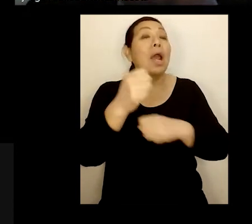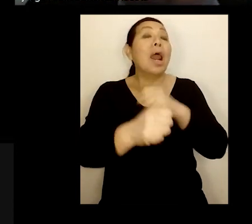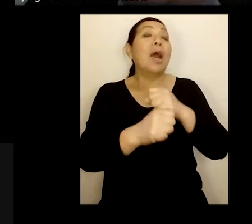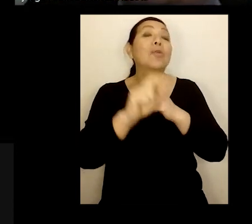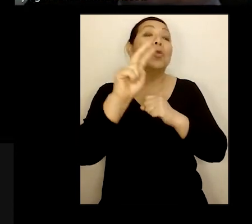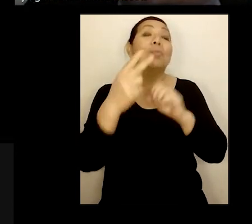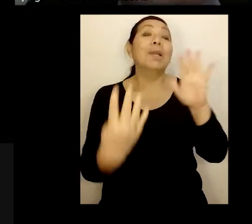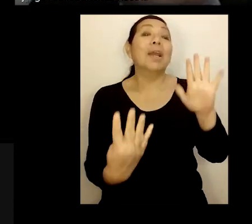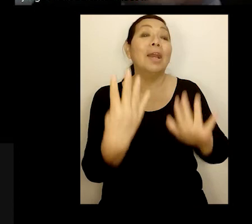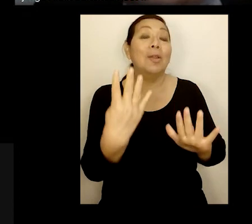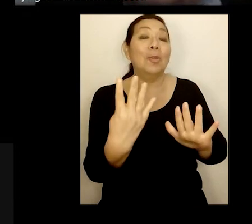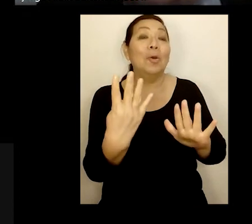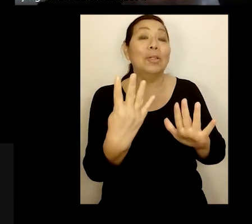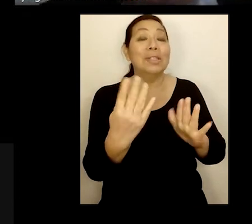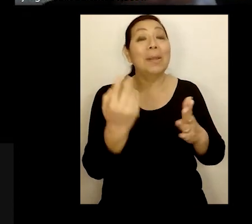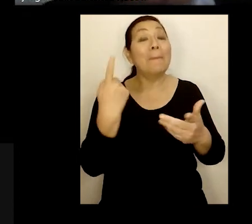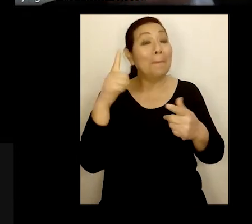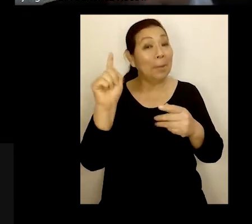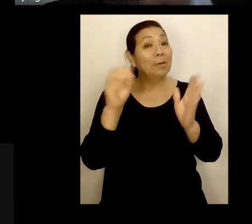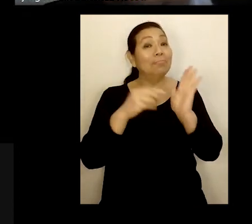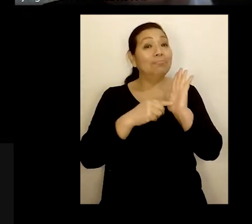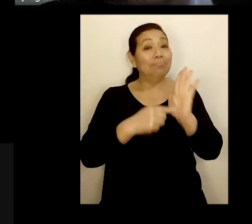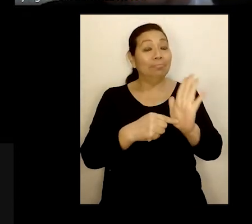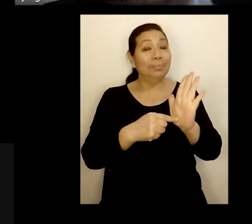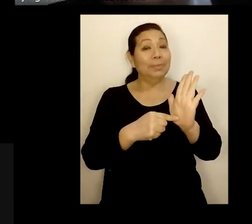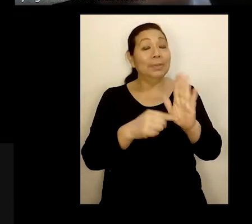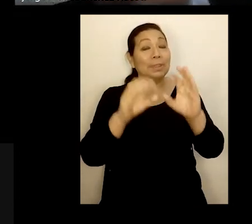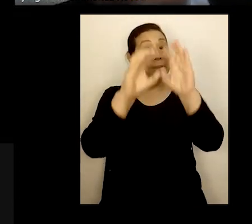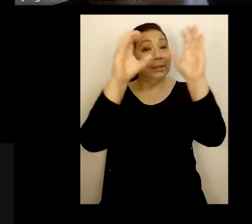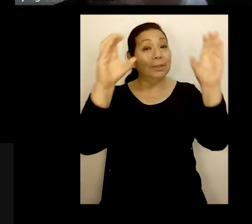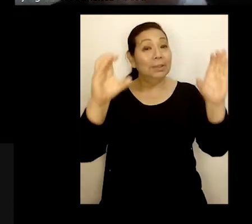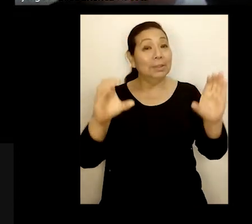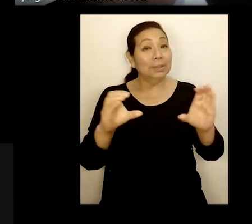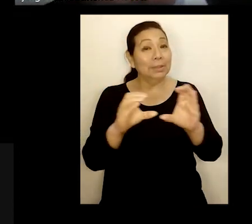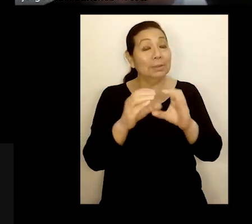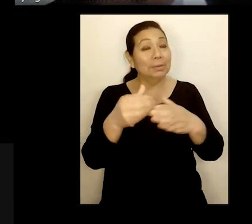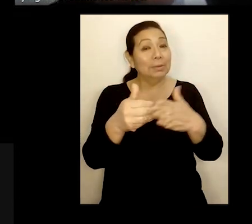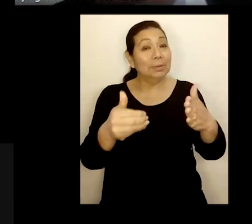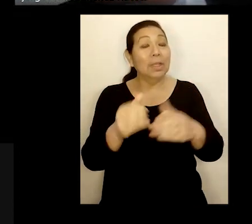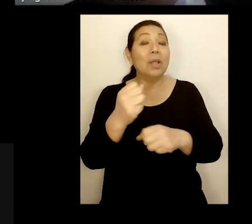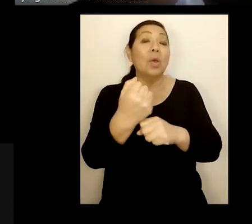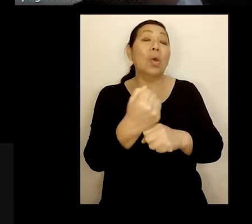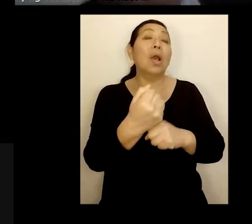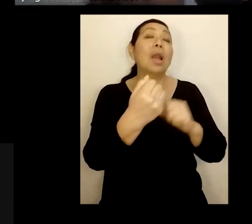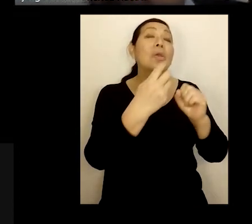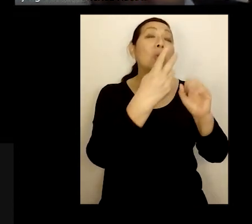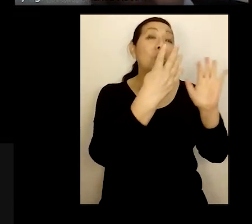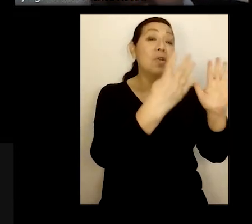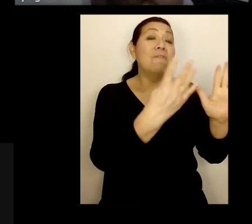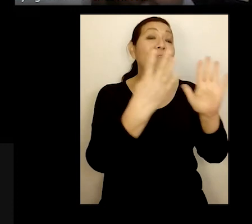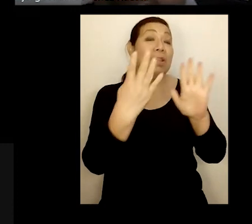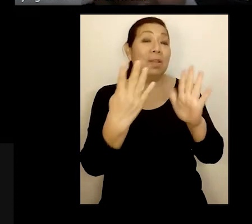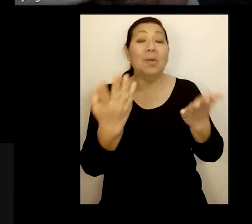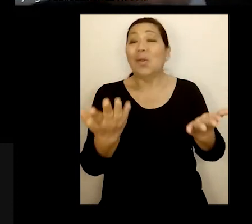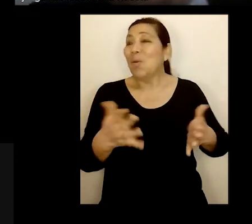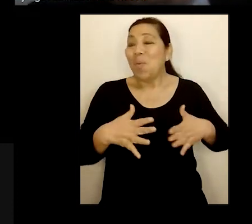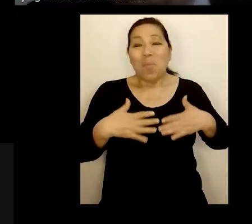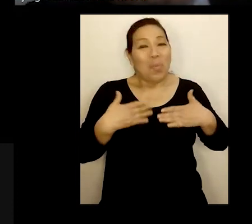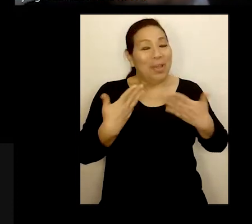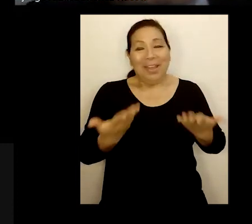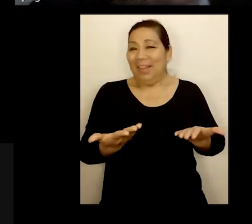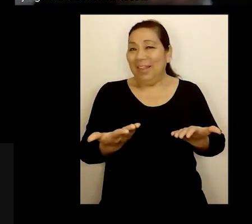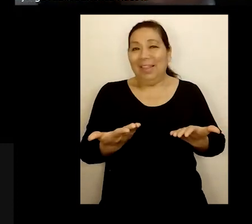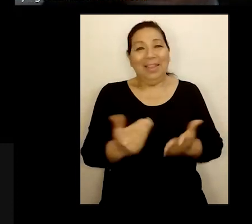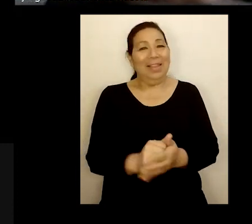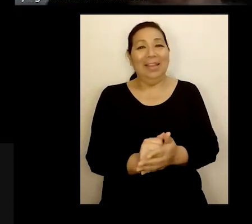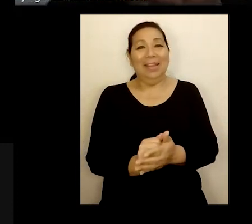año 2014 y las causas que figuraban en el certificado de antecedentes penales eran del año 99. No puede ser posible